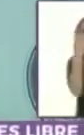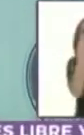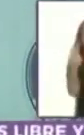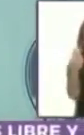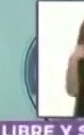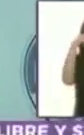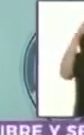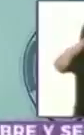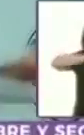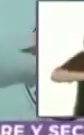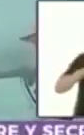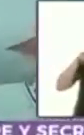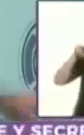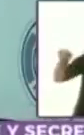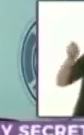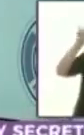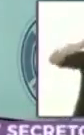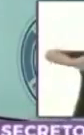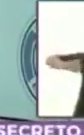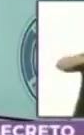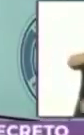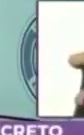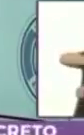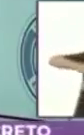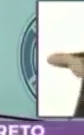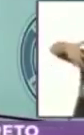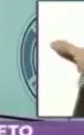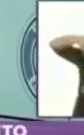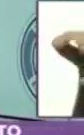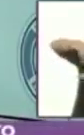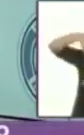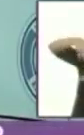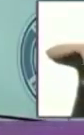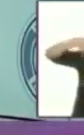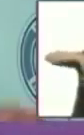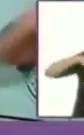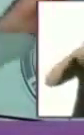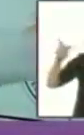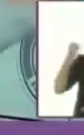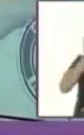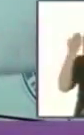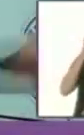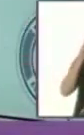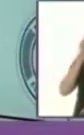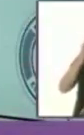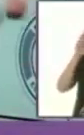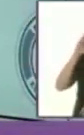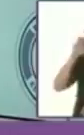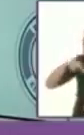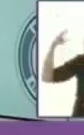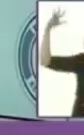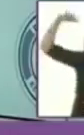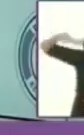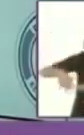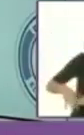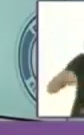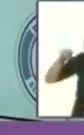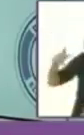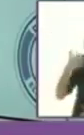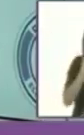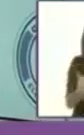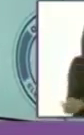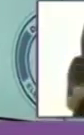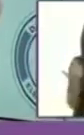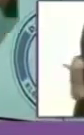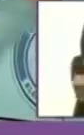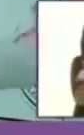esfera de investigadora, ¿no? De esa élite que tienen los investigadores. Como que ya se le ve más formación política en